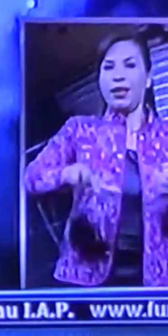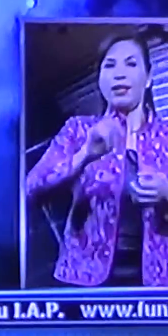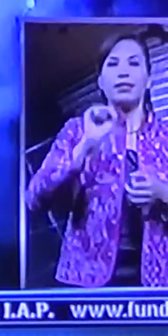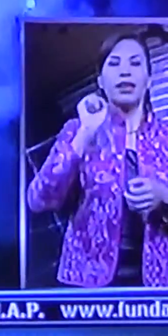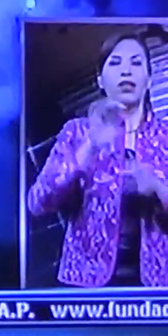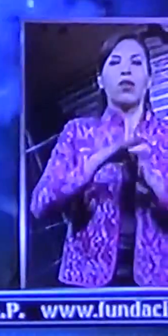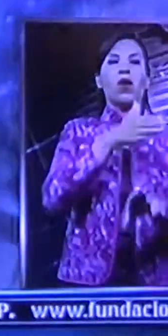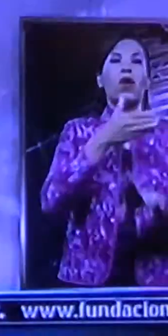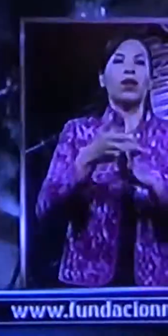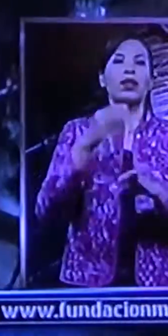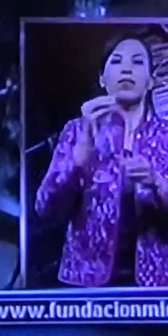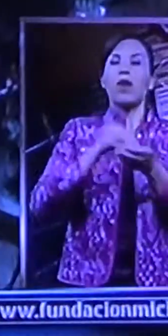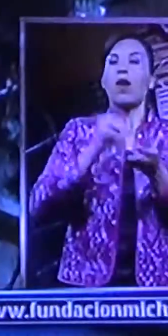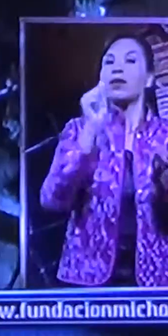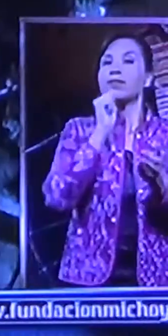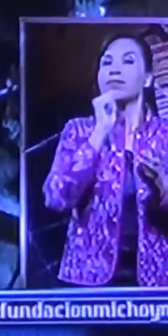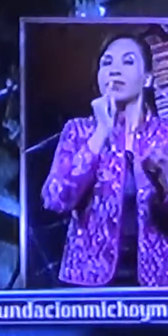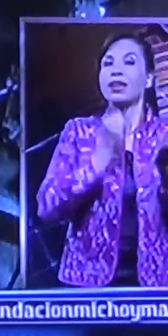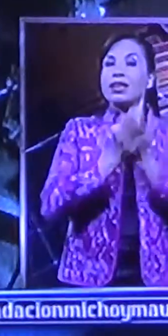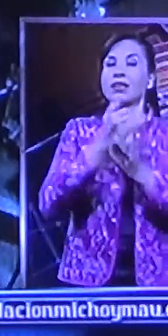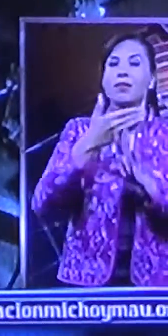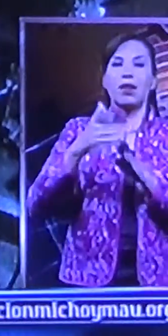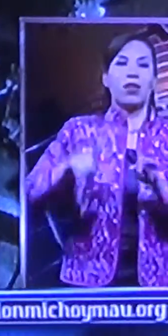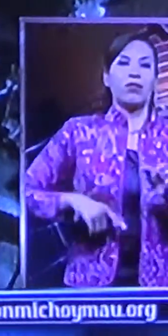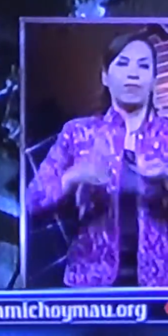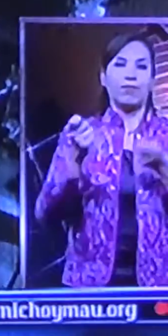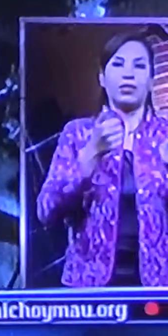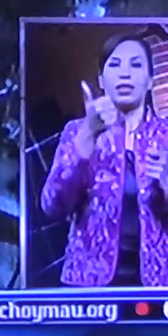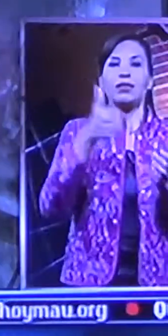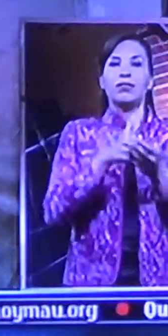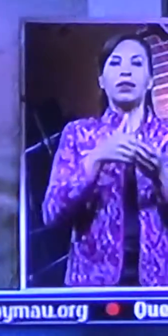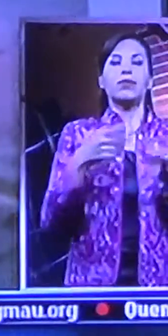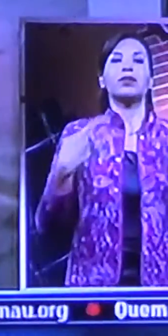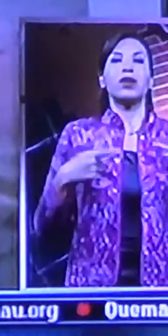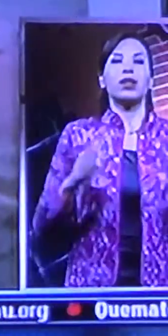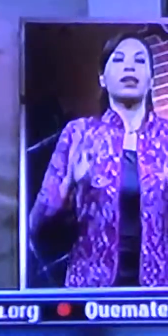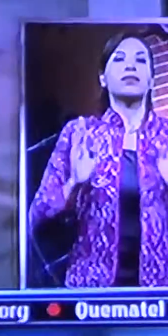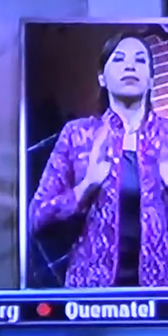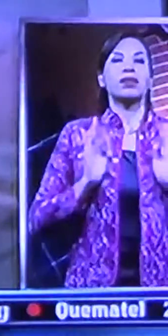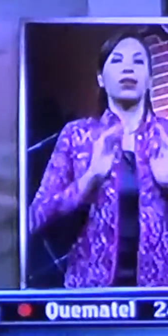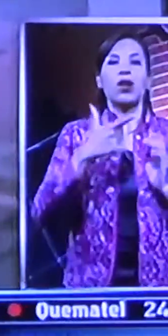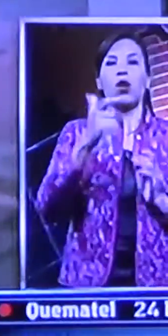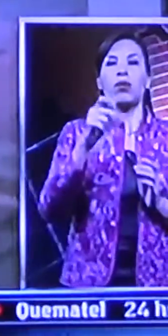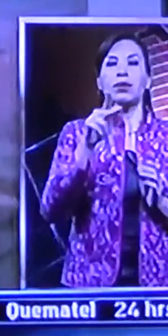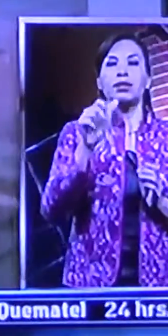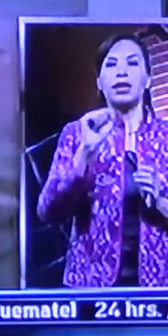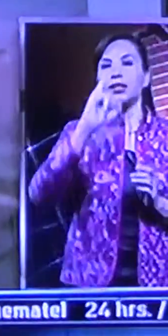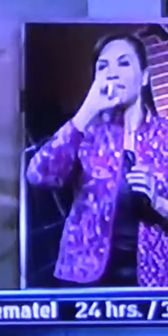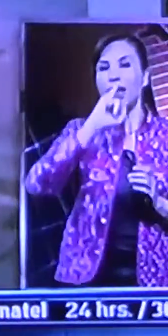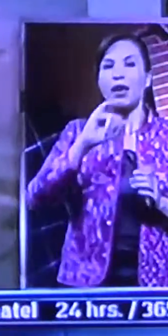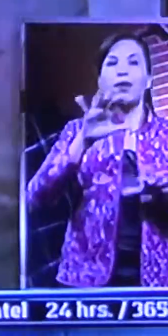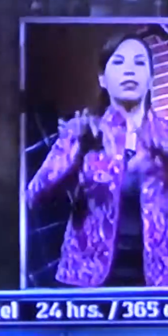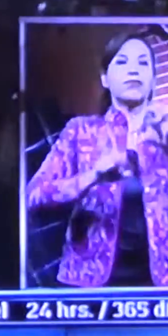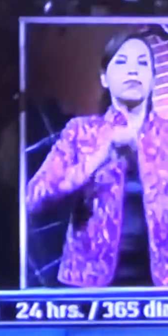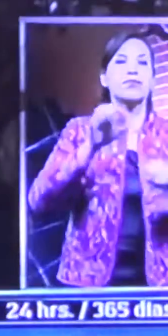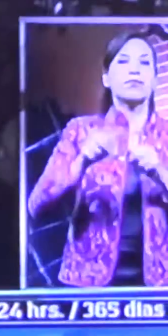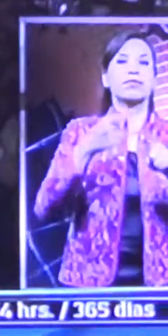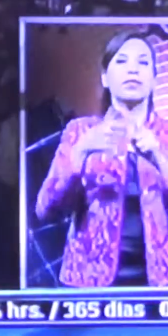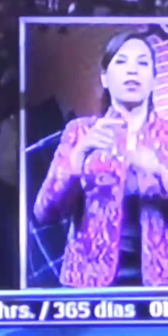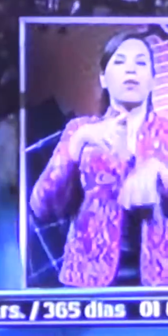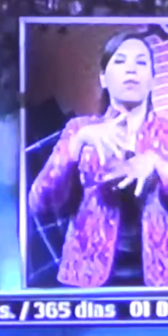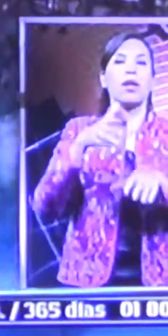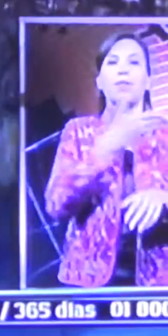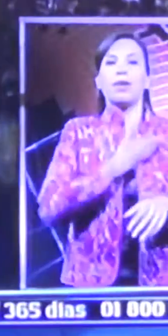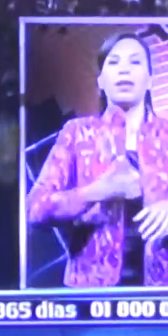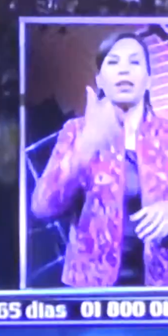cuando el golpe de Estado todavía no había sido contenido. 6.000 militares golpistas fueron arrestados, entre ellos jefes y tropas, y el presidente